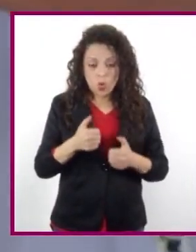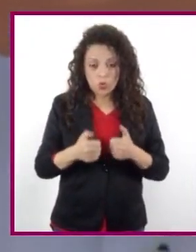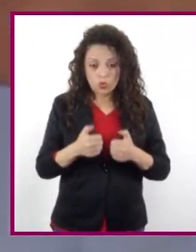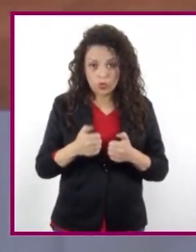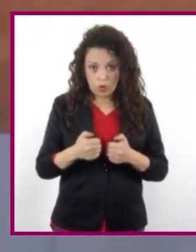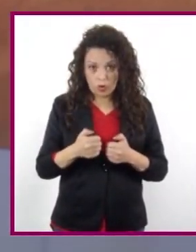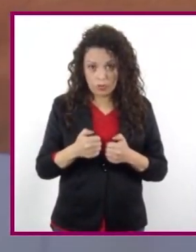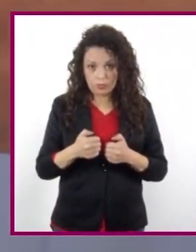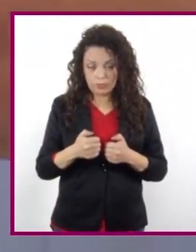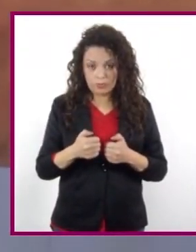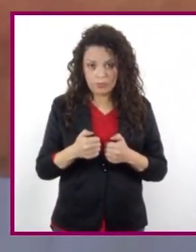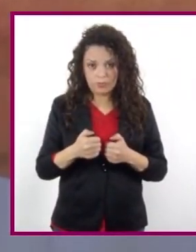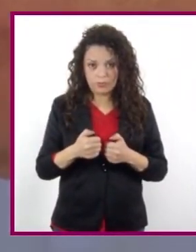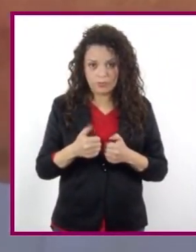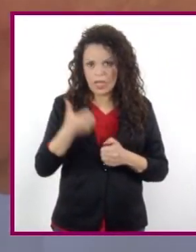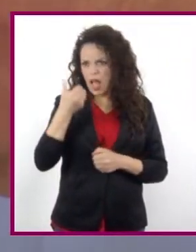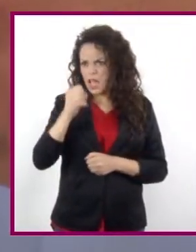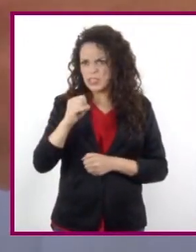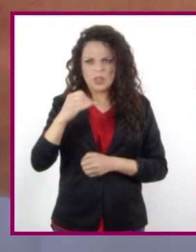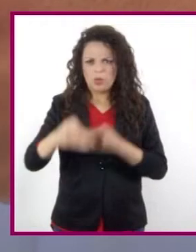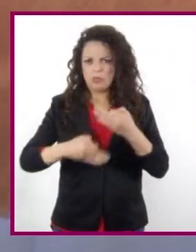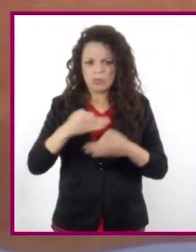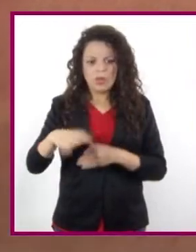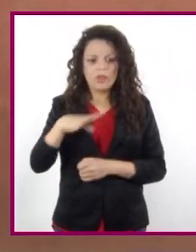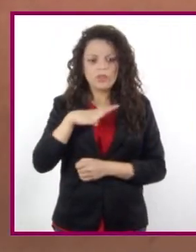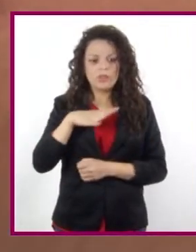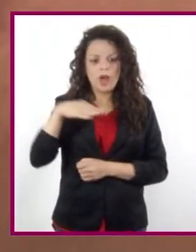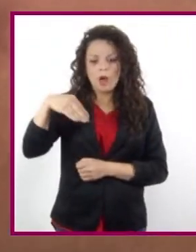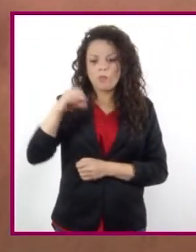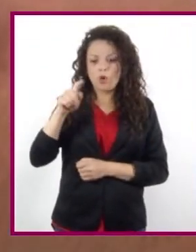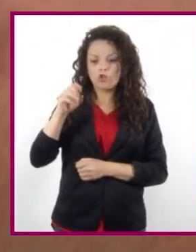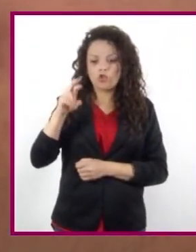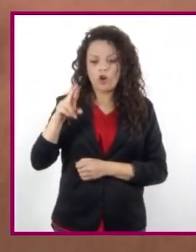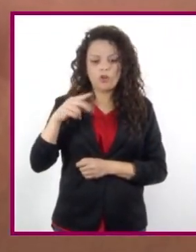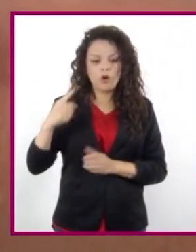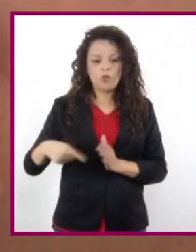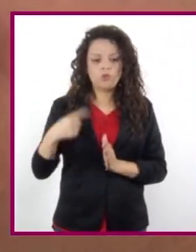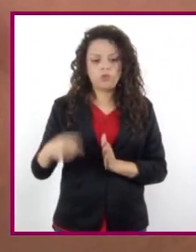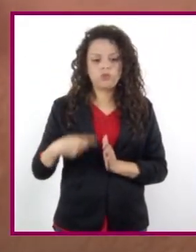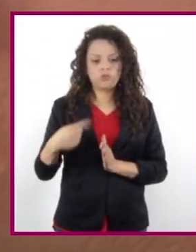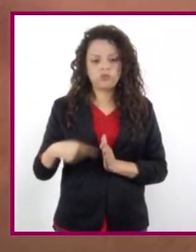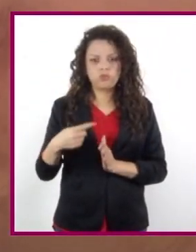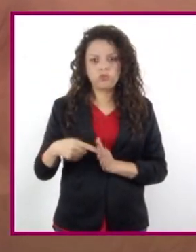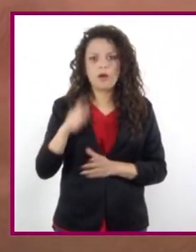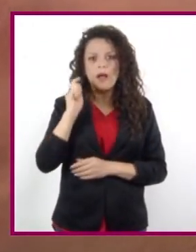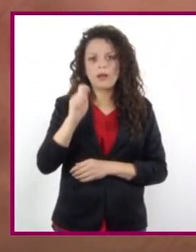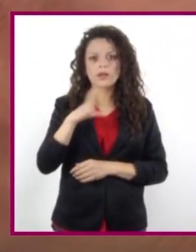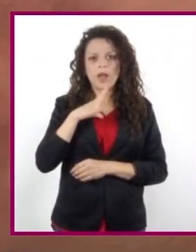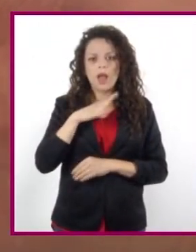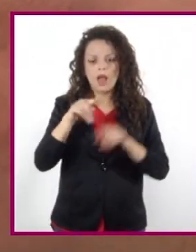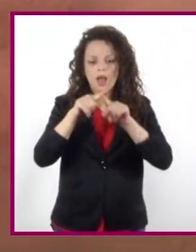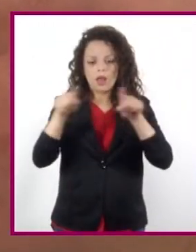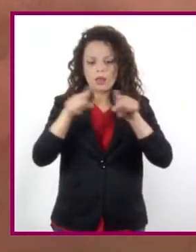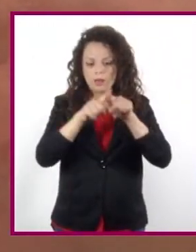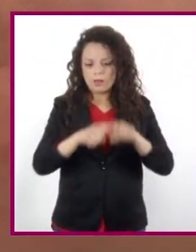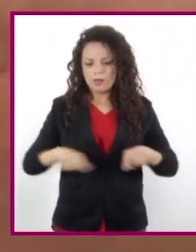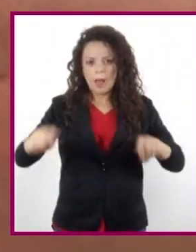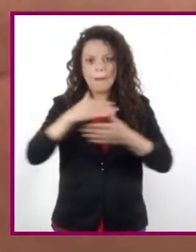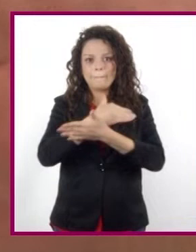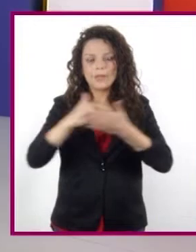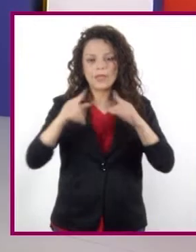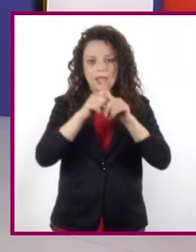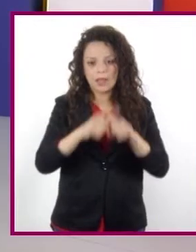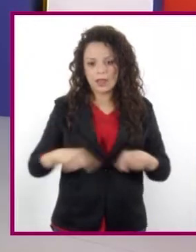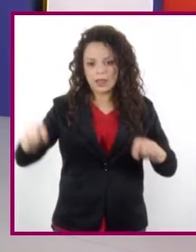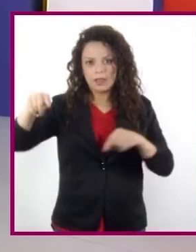ellos cuentan con un motor que tiene un péndulo. Este péndulo nos va a